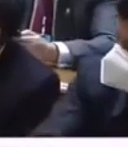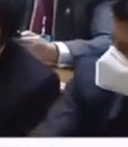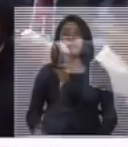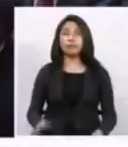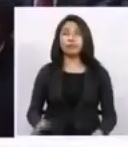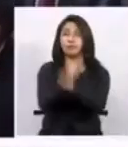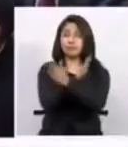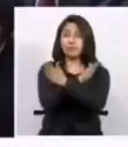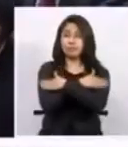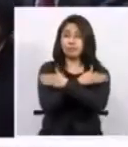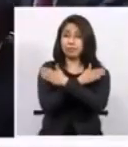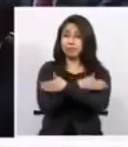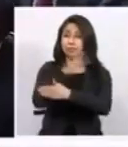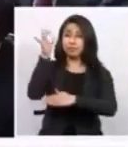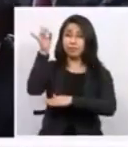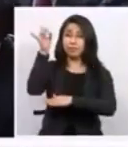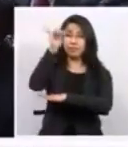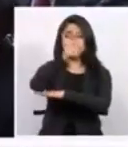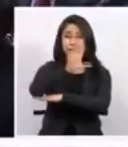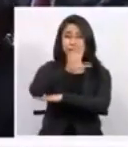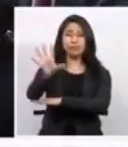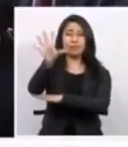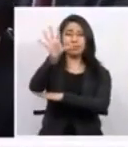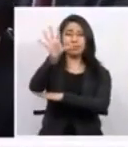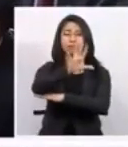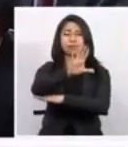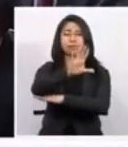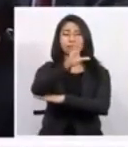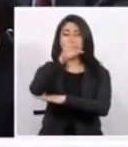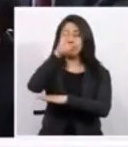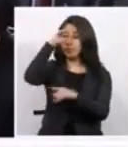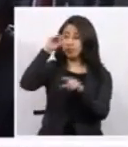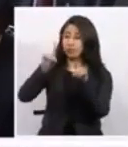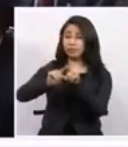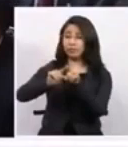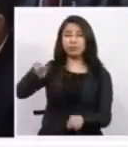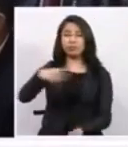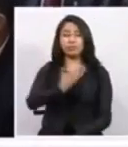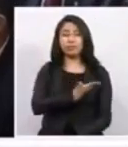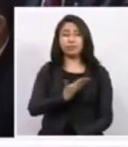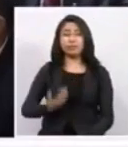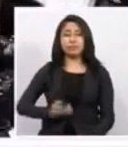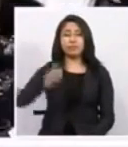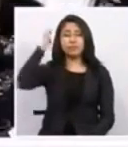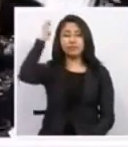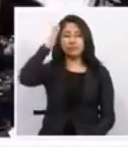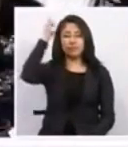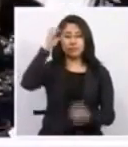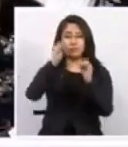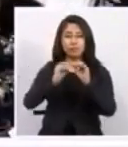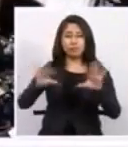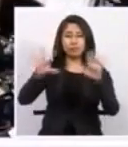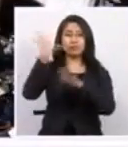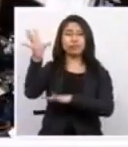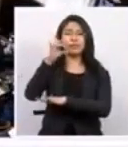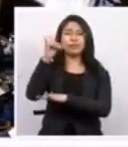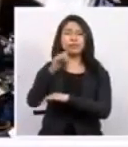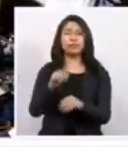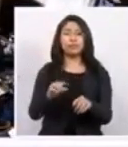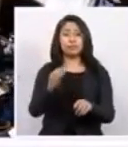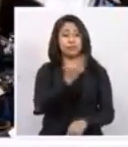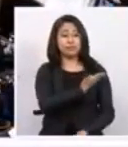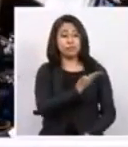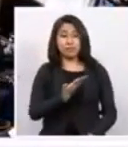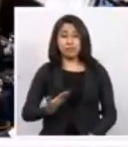Saludar al pueblo boliviano, al hermano vicepresidente del Estado Plurinacional de Bolivia y